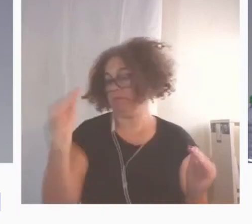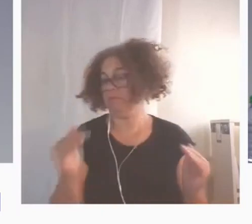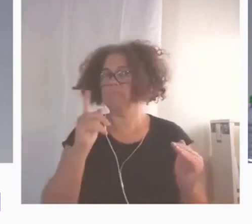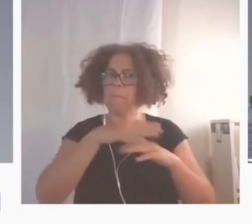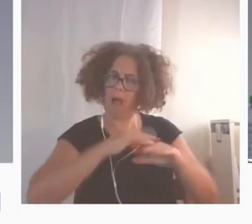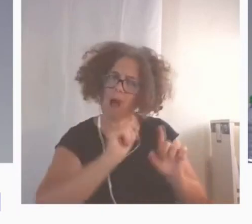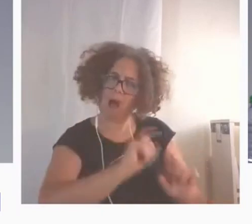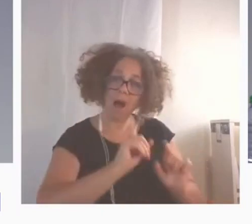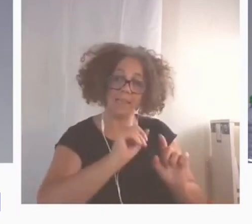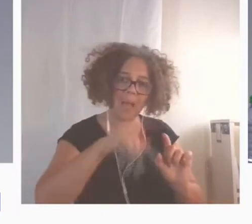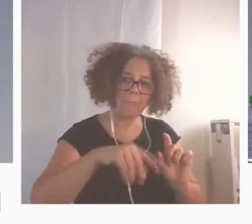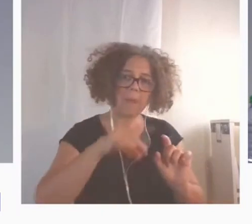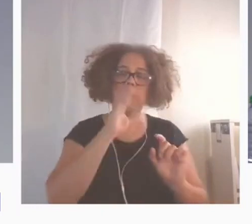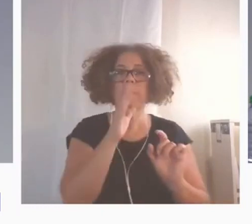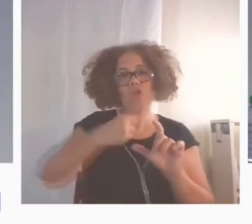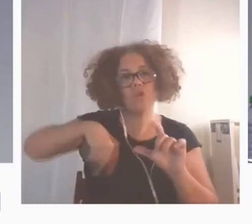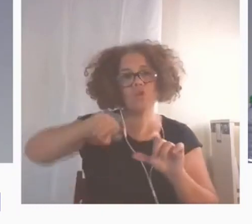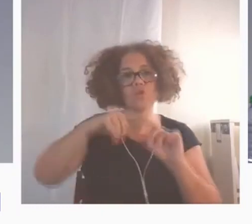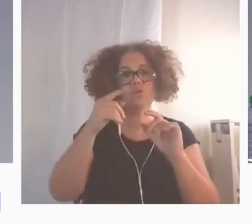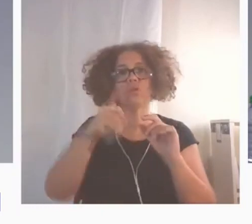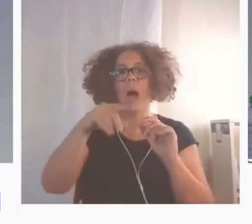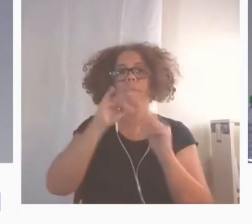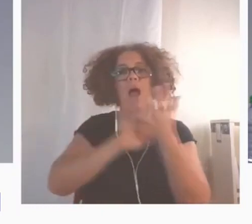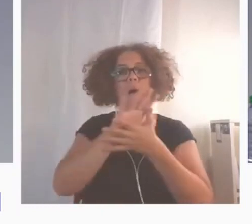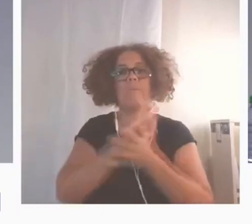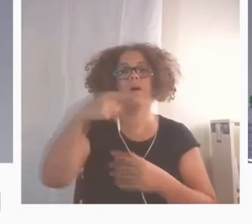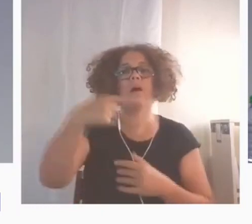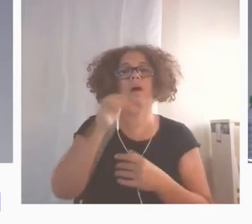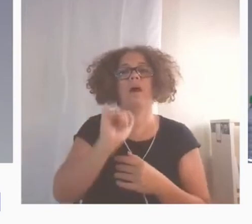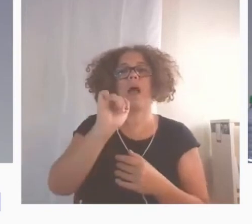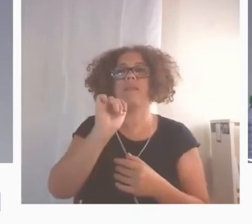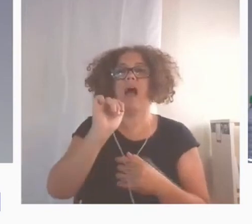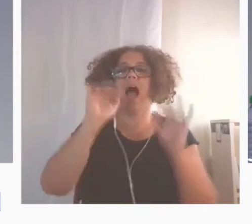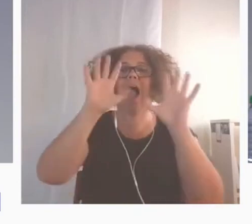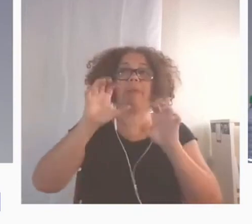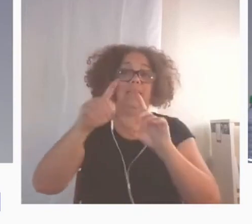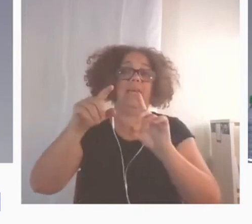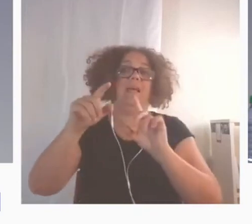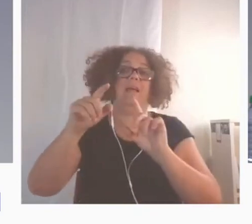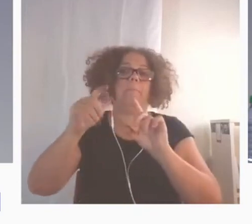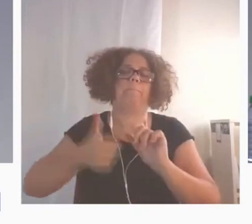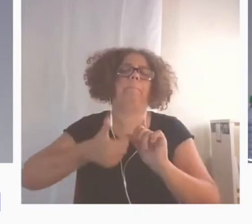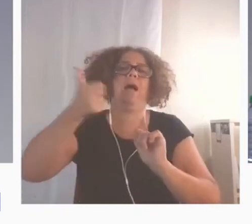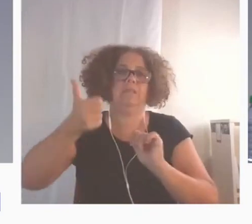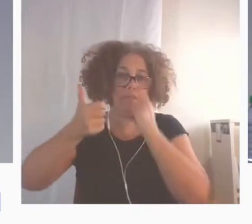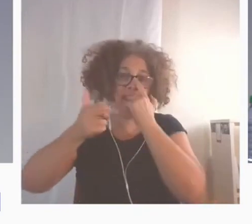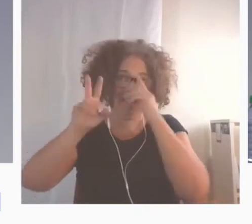invertimos mucho también nosotros un proyecto que llamamos de Gaia Aprende Más, en